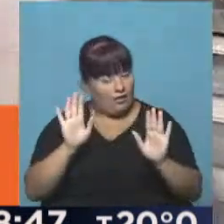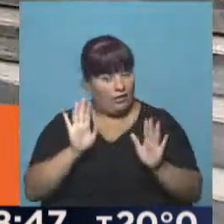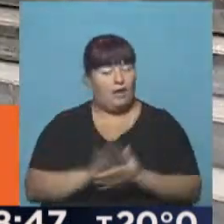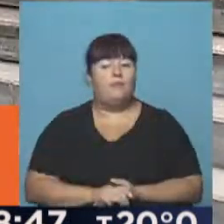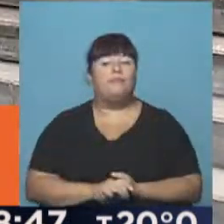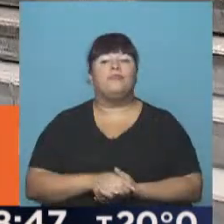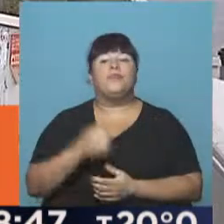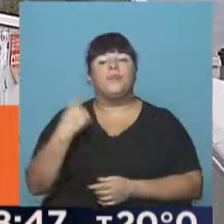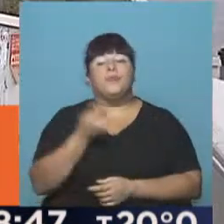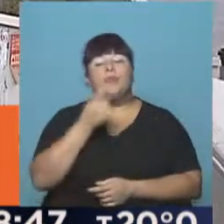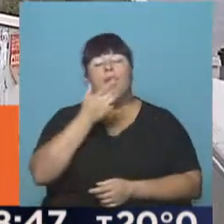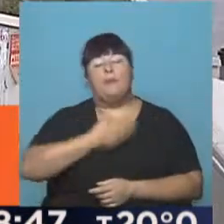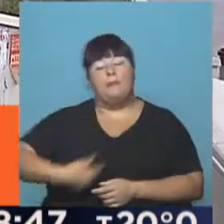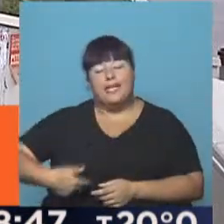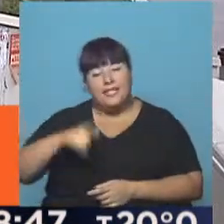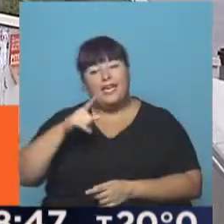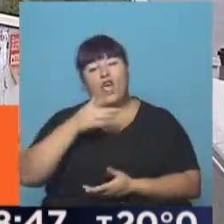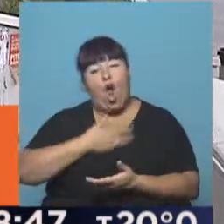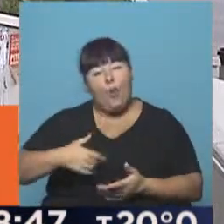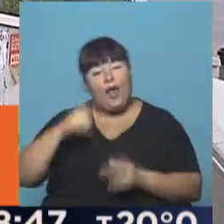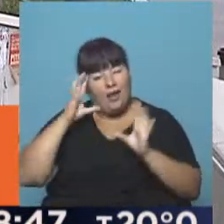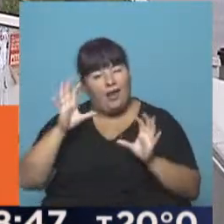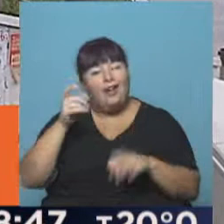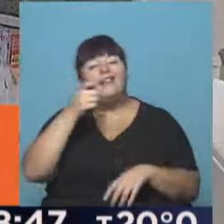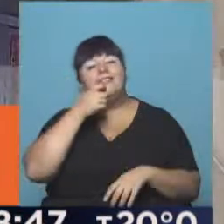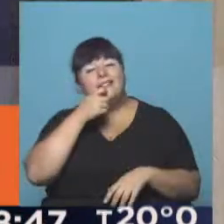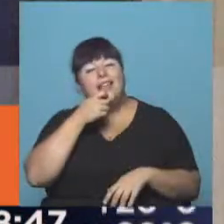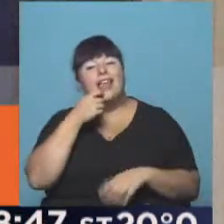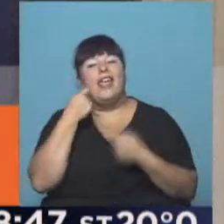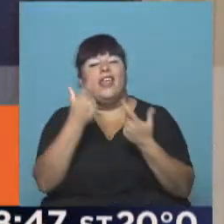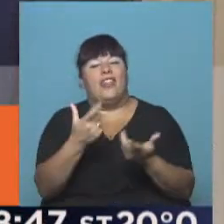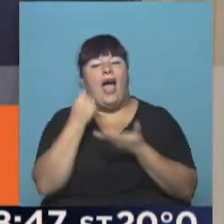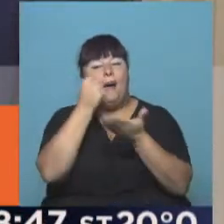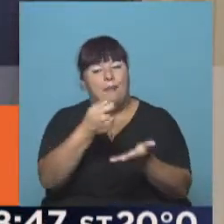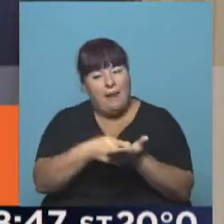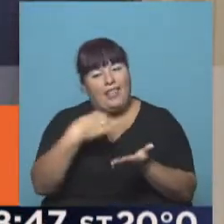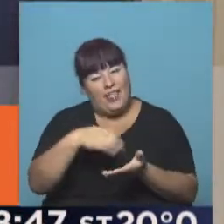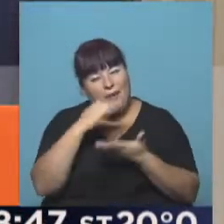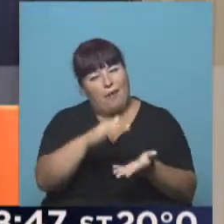que nuestros dirigentes tengan en cuenta esto a la hora de asignarnos los recursos que nos